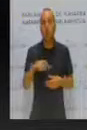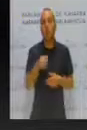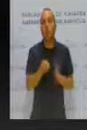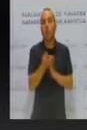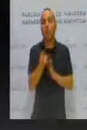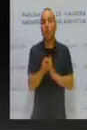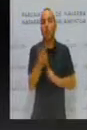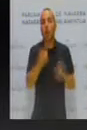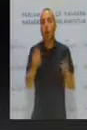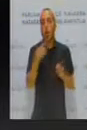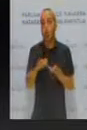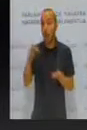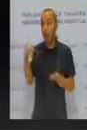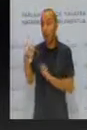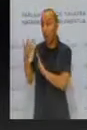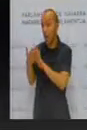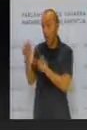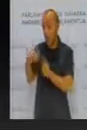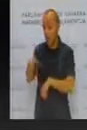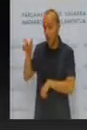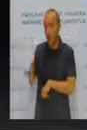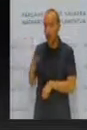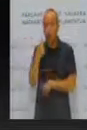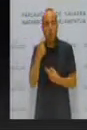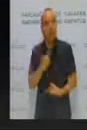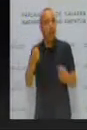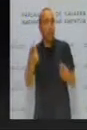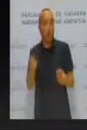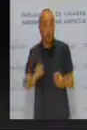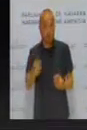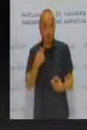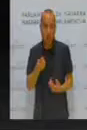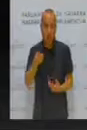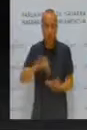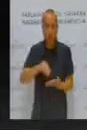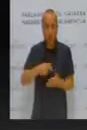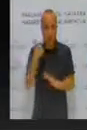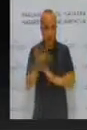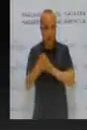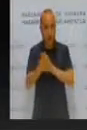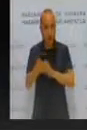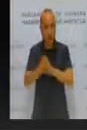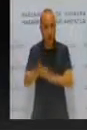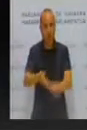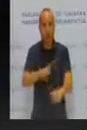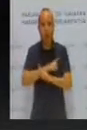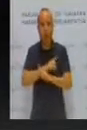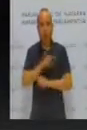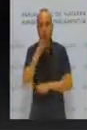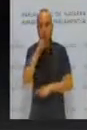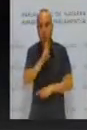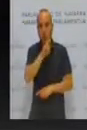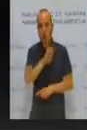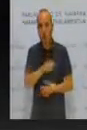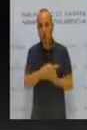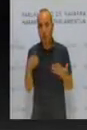uso de la palabra que no es la primera vez que se habla de esta cuestión. Ya en el noviembre del año 2016, la entonces portavoz, como